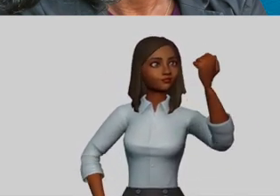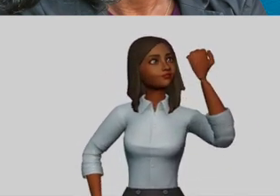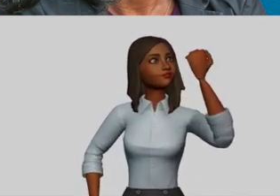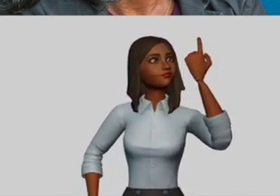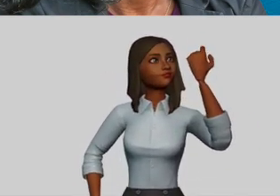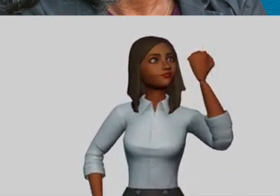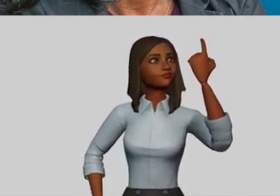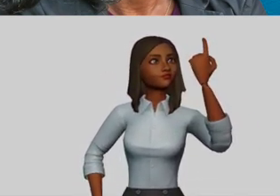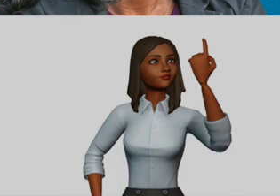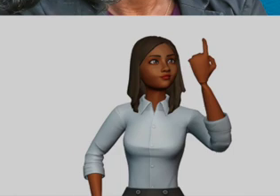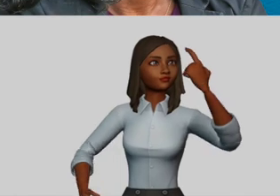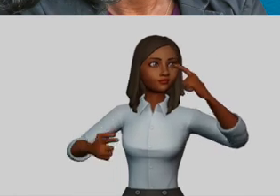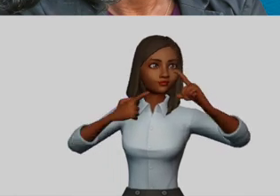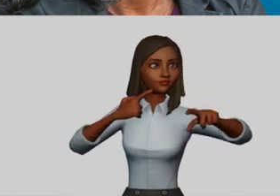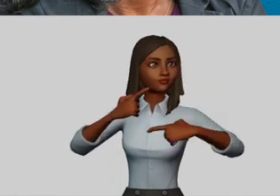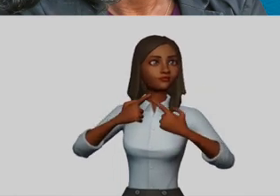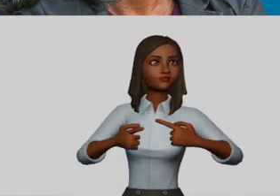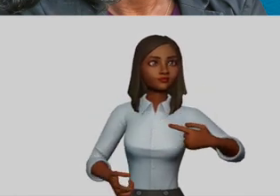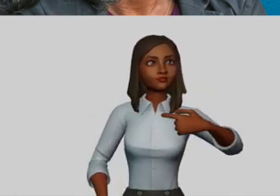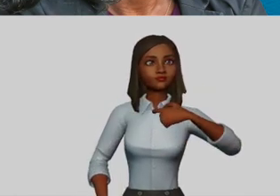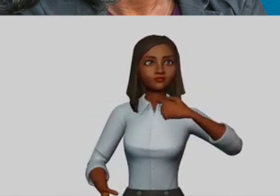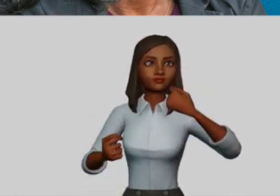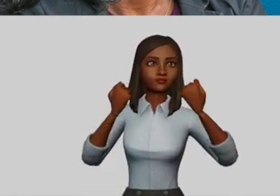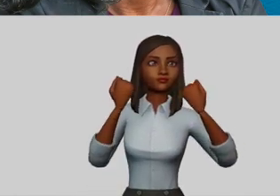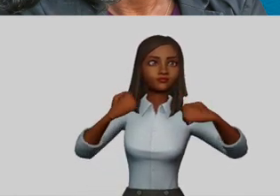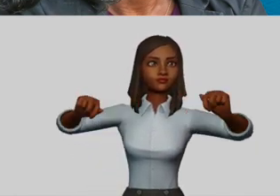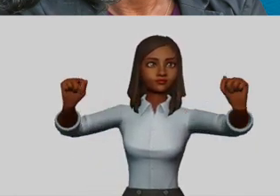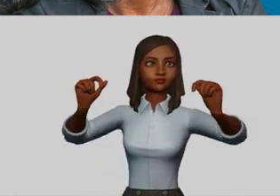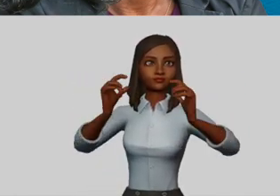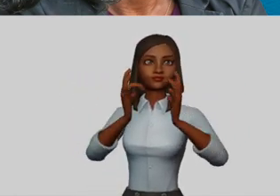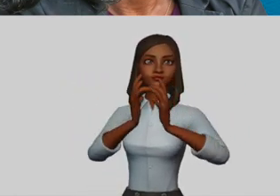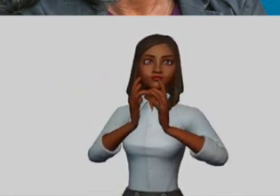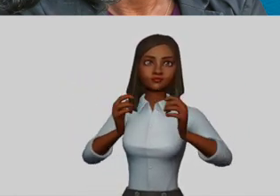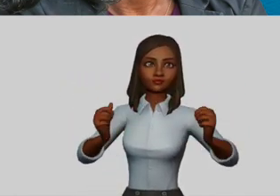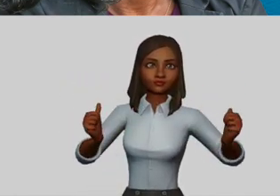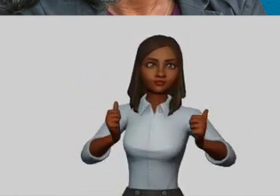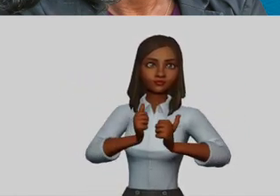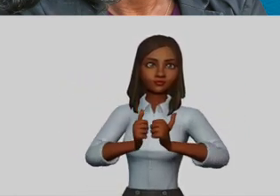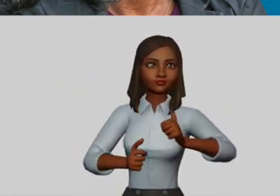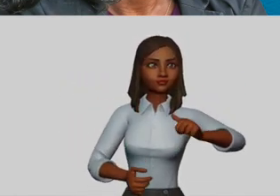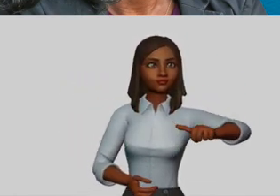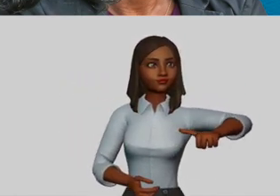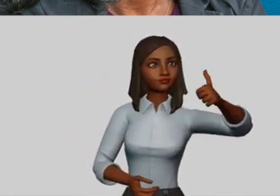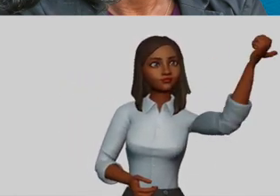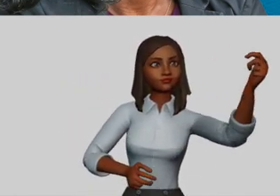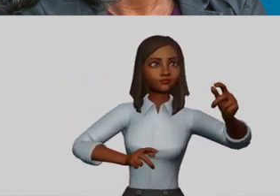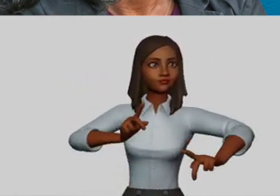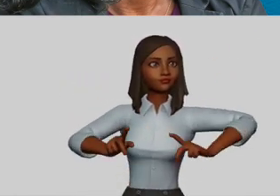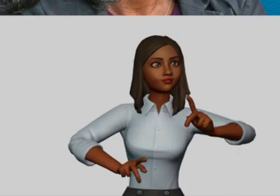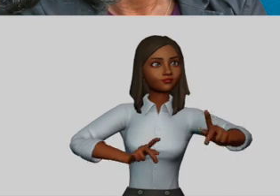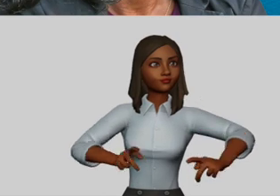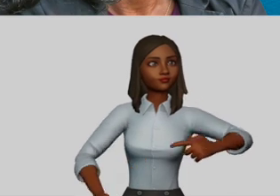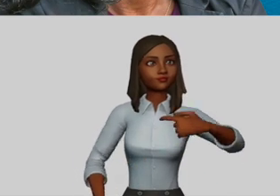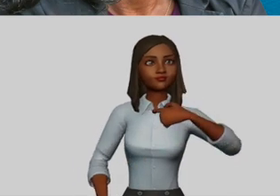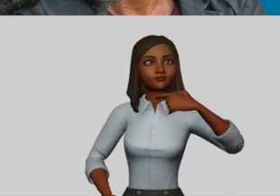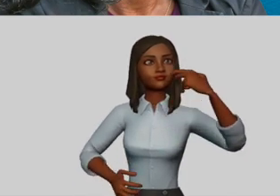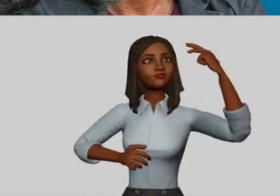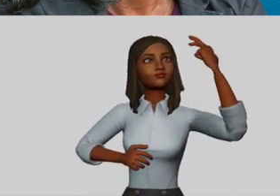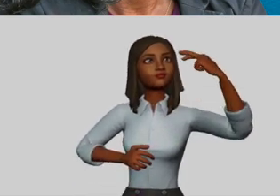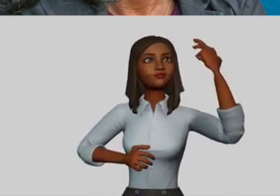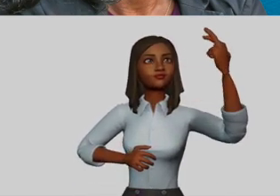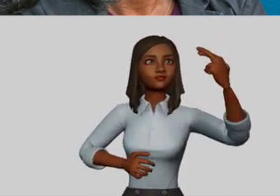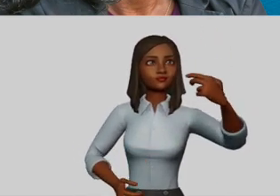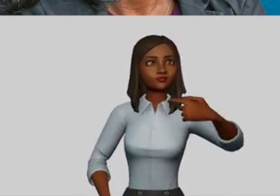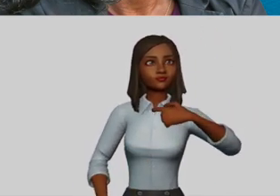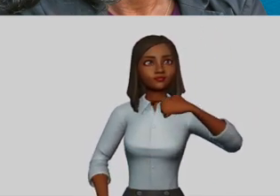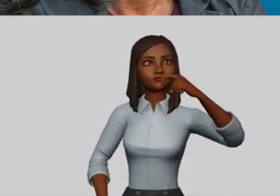y esa energía y esa curiosidad. Pero la manera en que yo lo digo es como que me regaló la